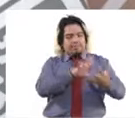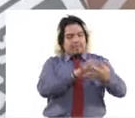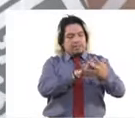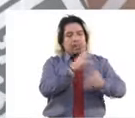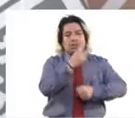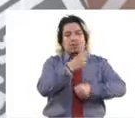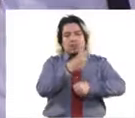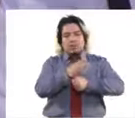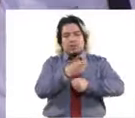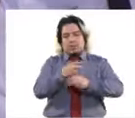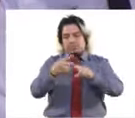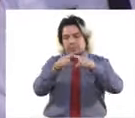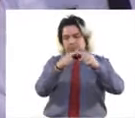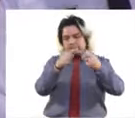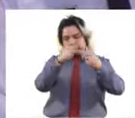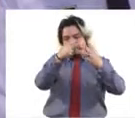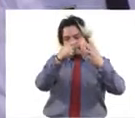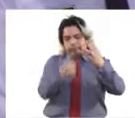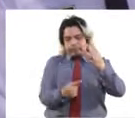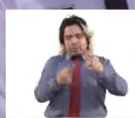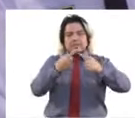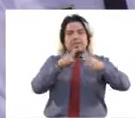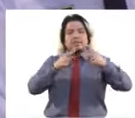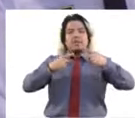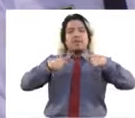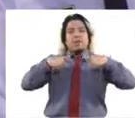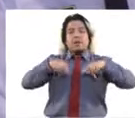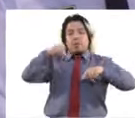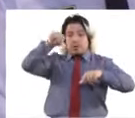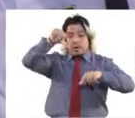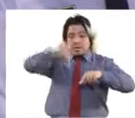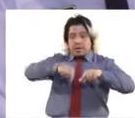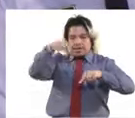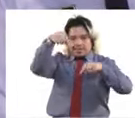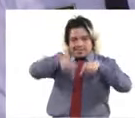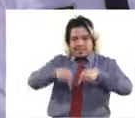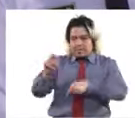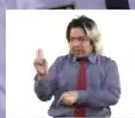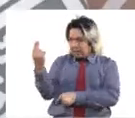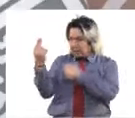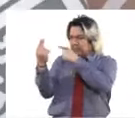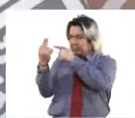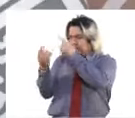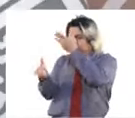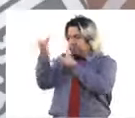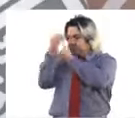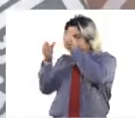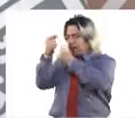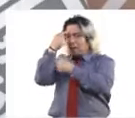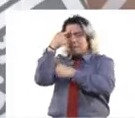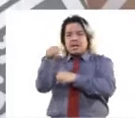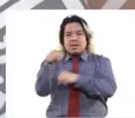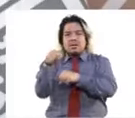mandos habilitados, todos ellos formados en esta institución, con el claro objetivo de